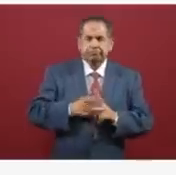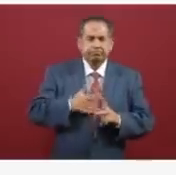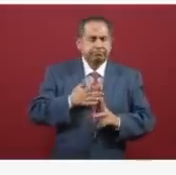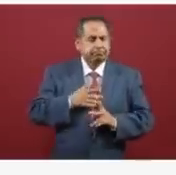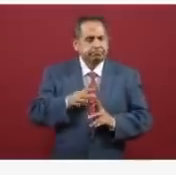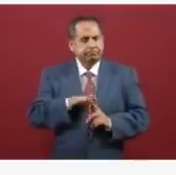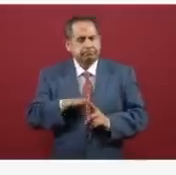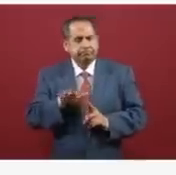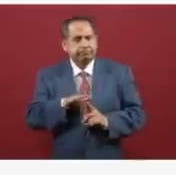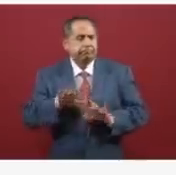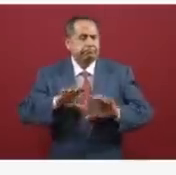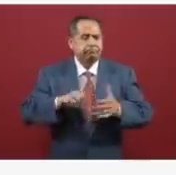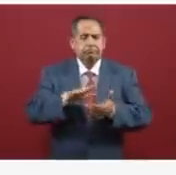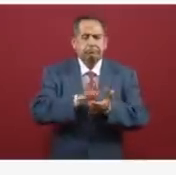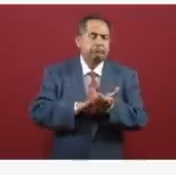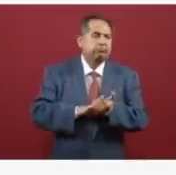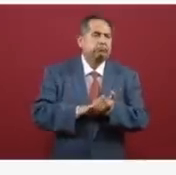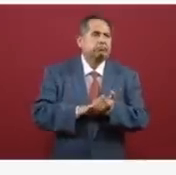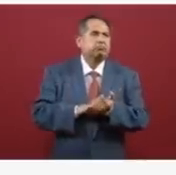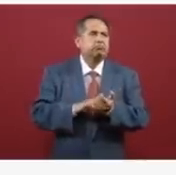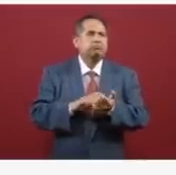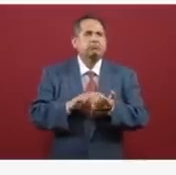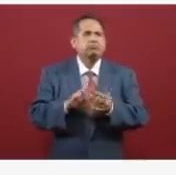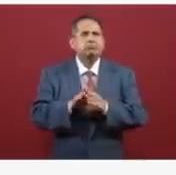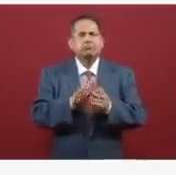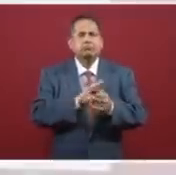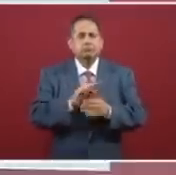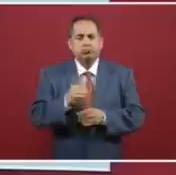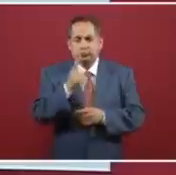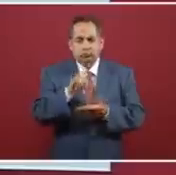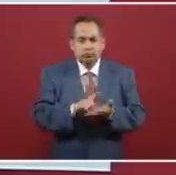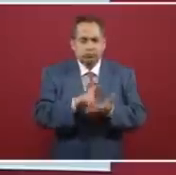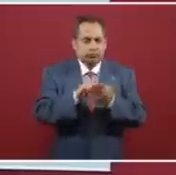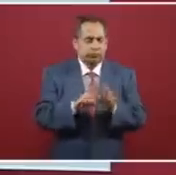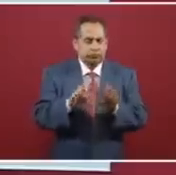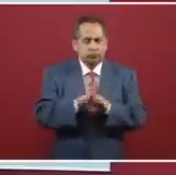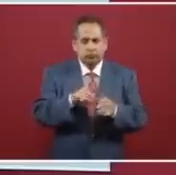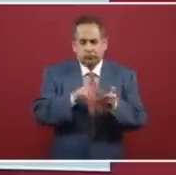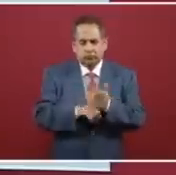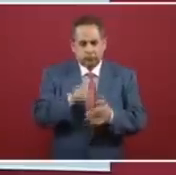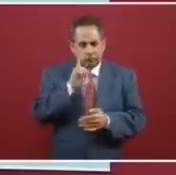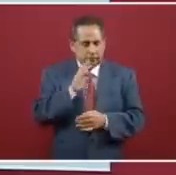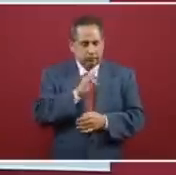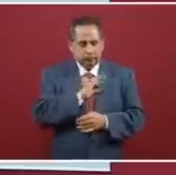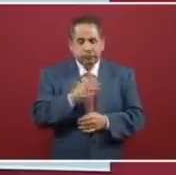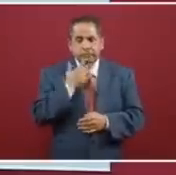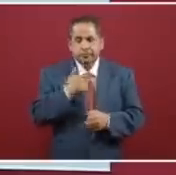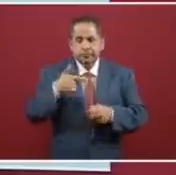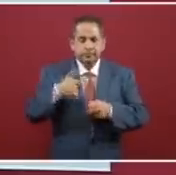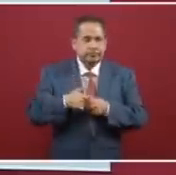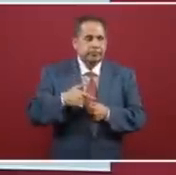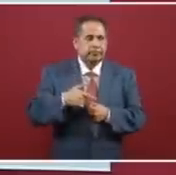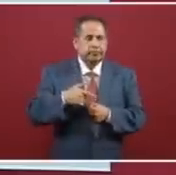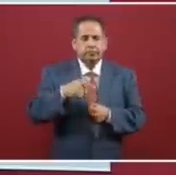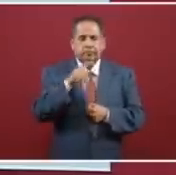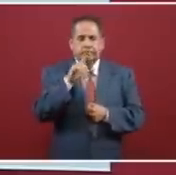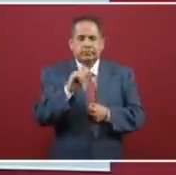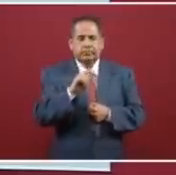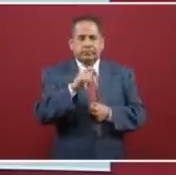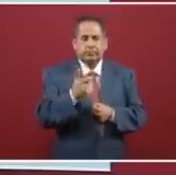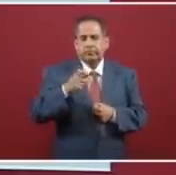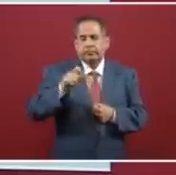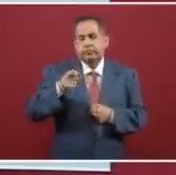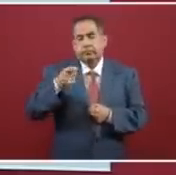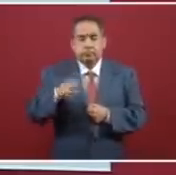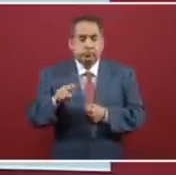en la zona metropolitana el valle de méxico por litro al público de gasolina magna es 20 pesos